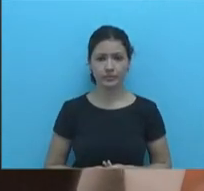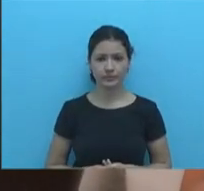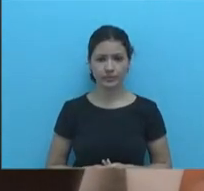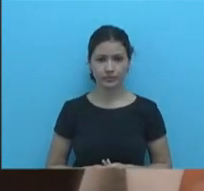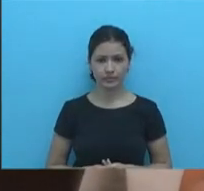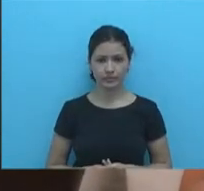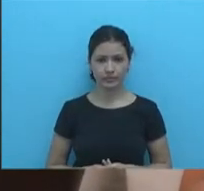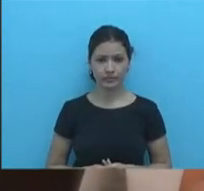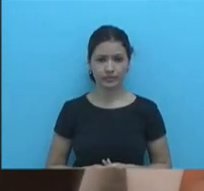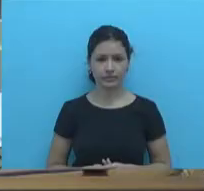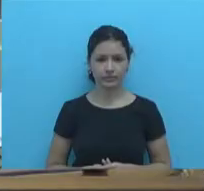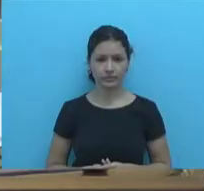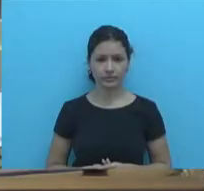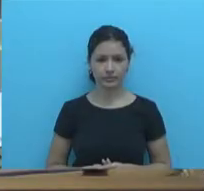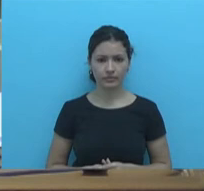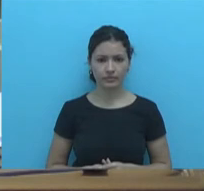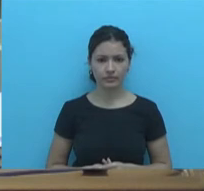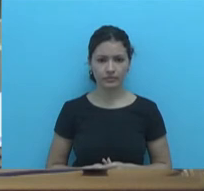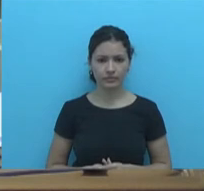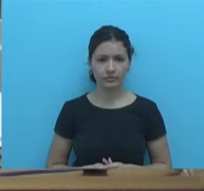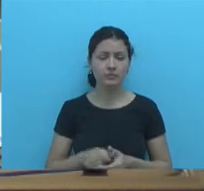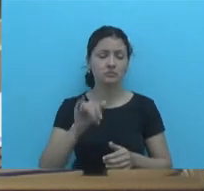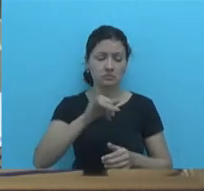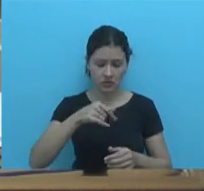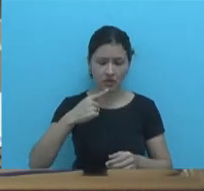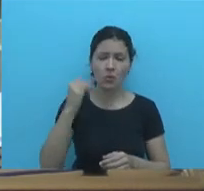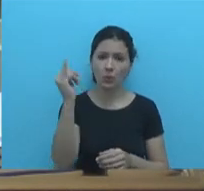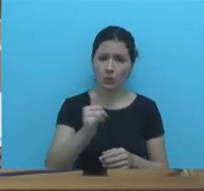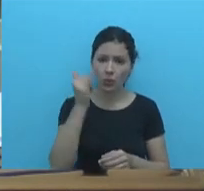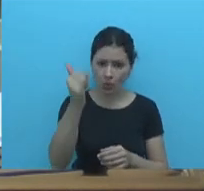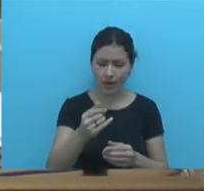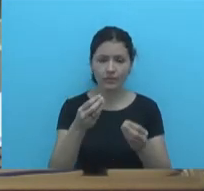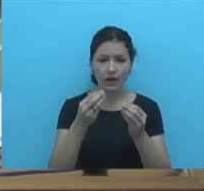la fundamentación, no en el articulado. En la fundamentación ustedes